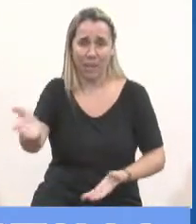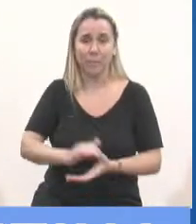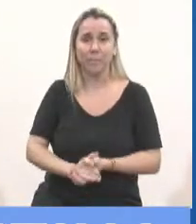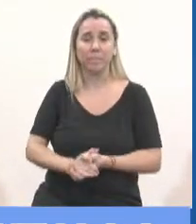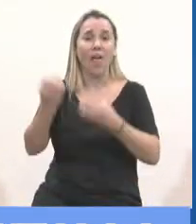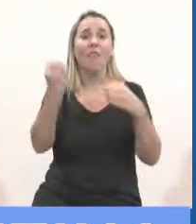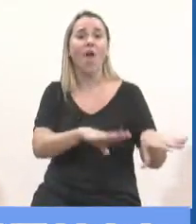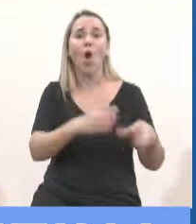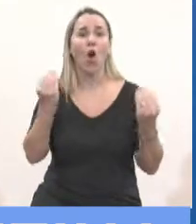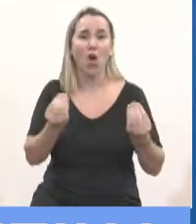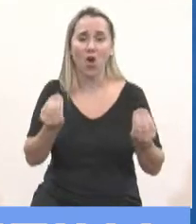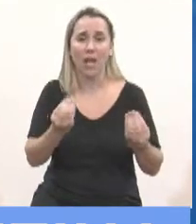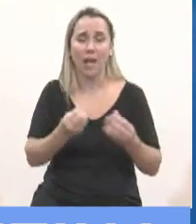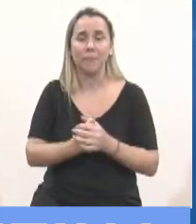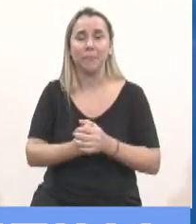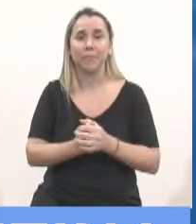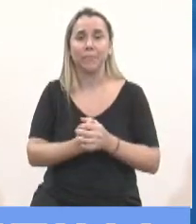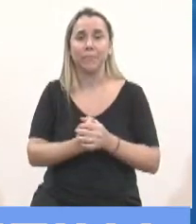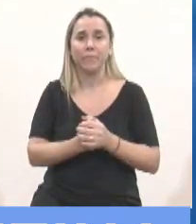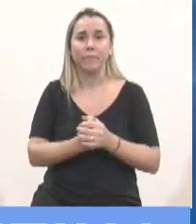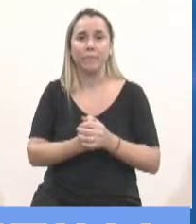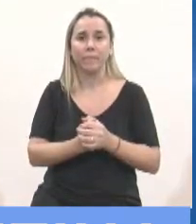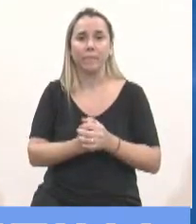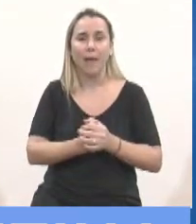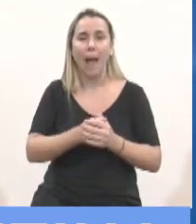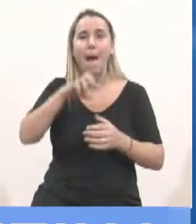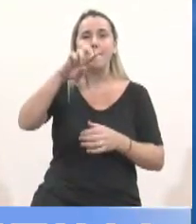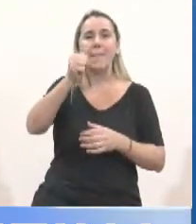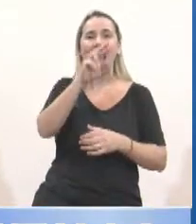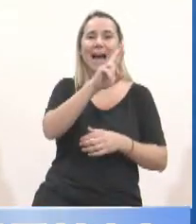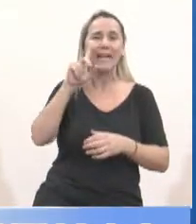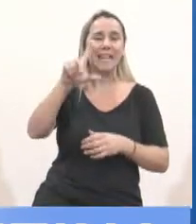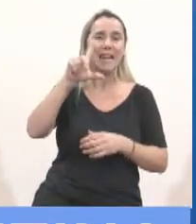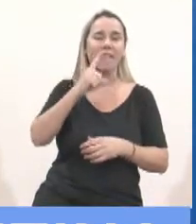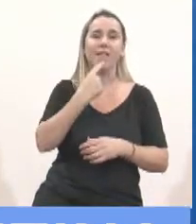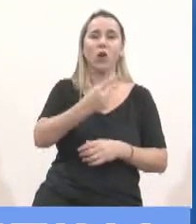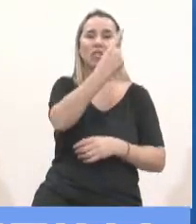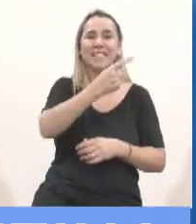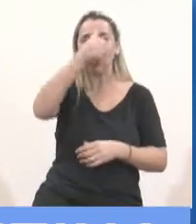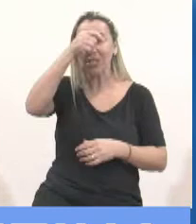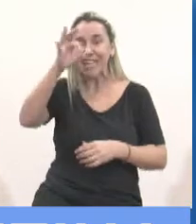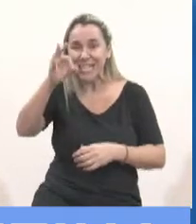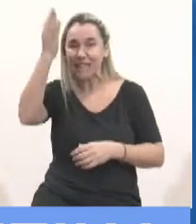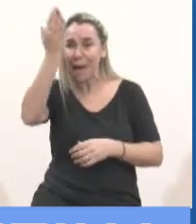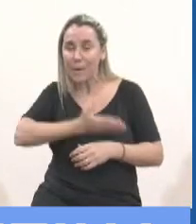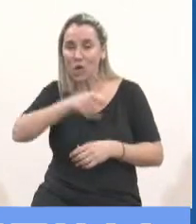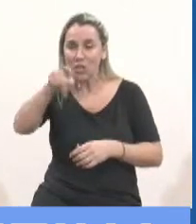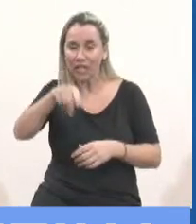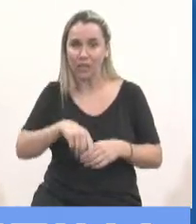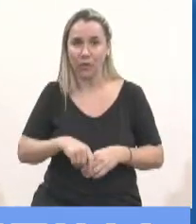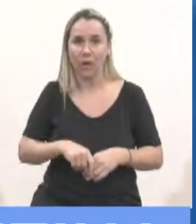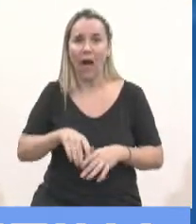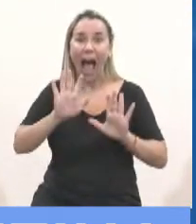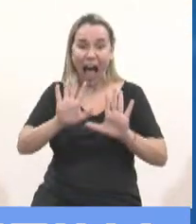dejó, como dijo, bien lo dijo acá, bien se dijo acá, el Parrillo lo dijo, más del 160% era la relación deuda-PBI.